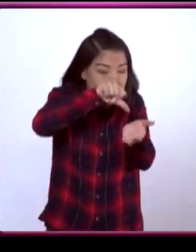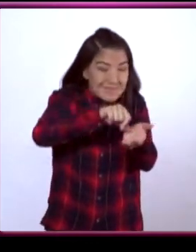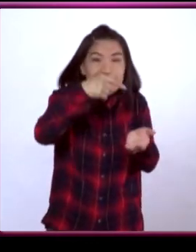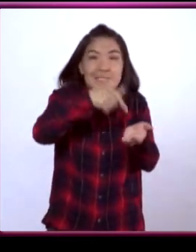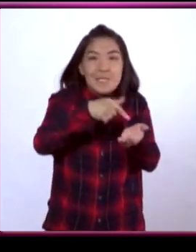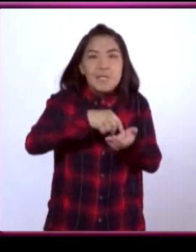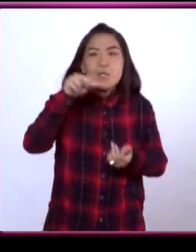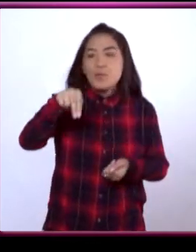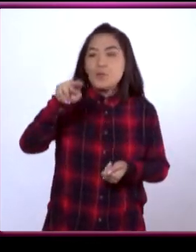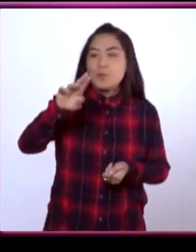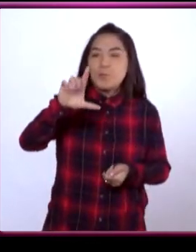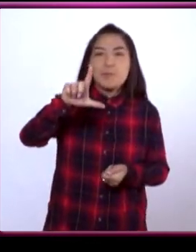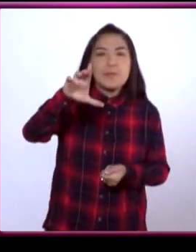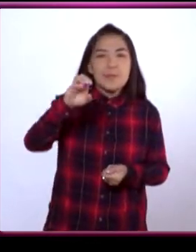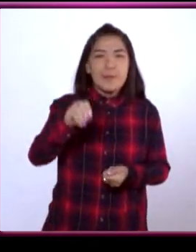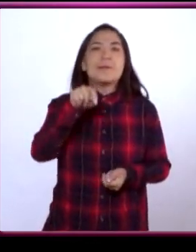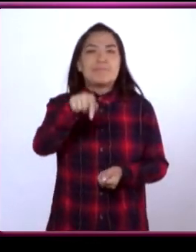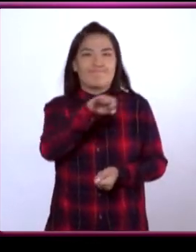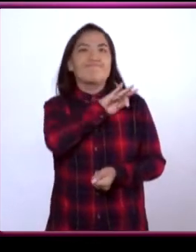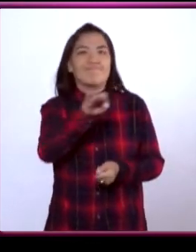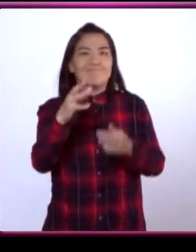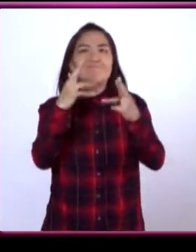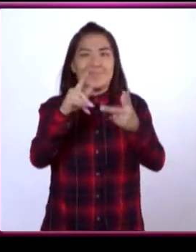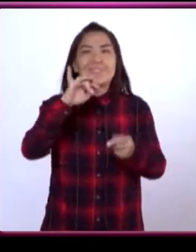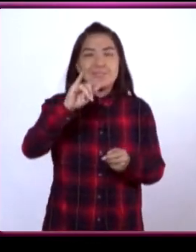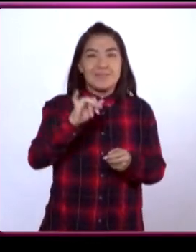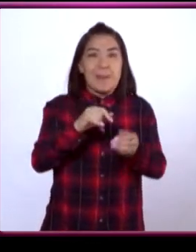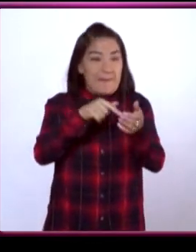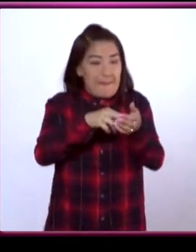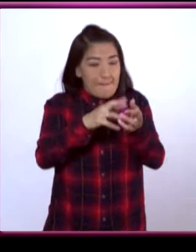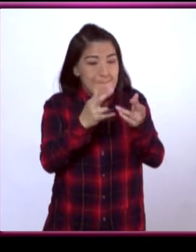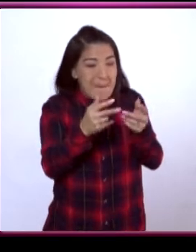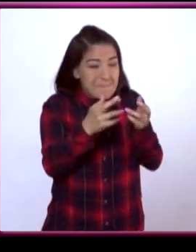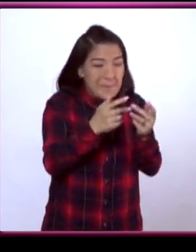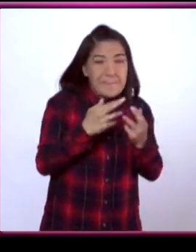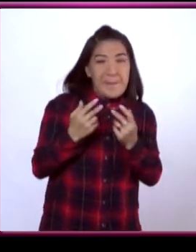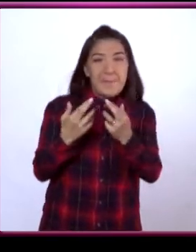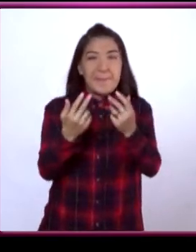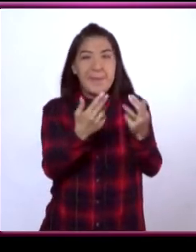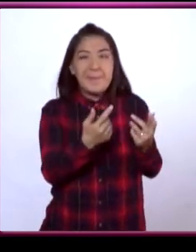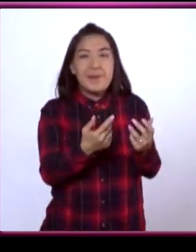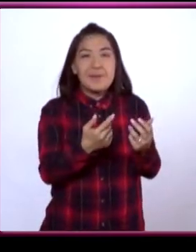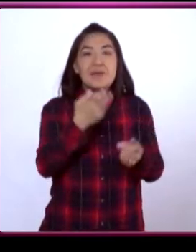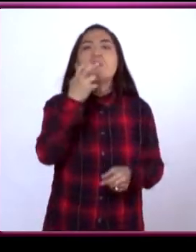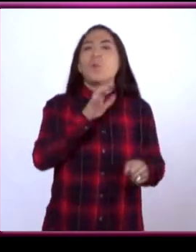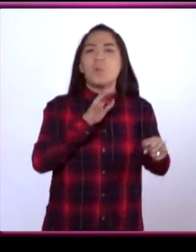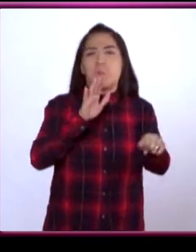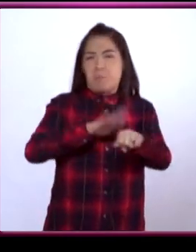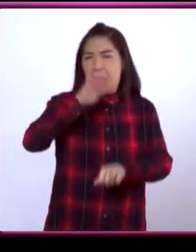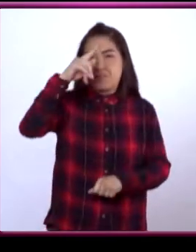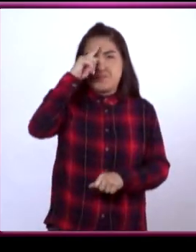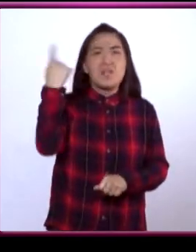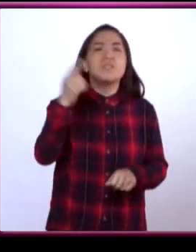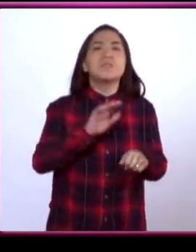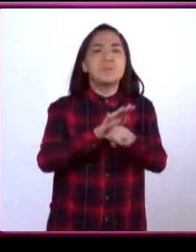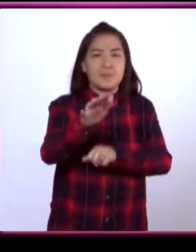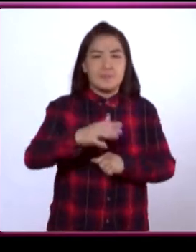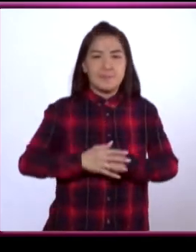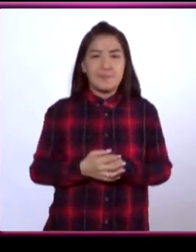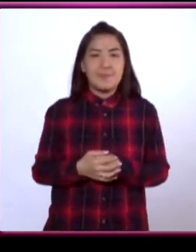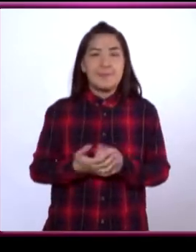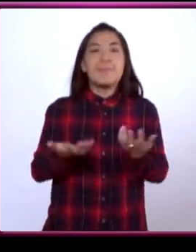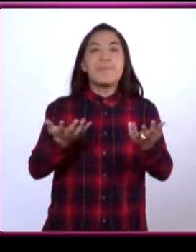Y quizás está la confusión y el núcleo se puede romper y se puede romper y se puede romper. Hay métodos muy fáciles,